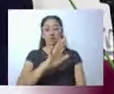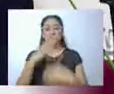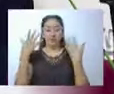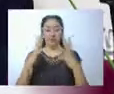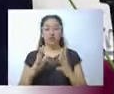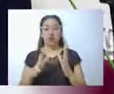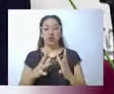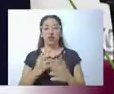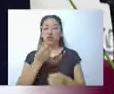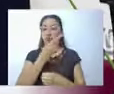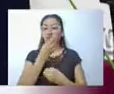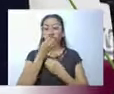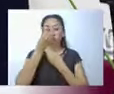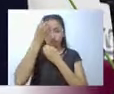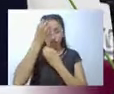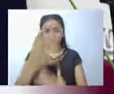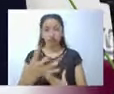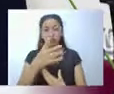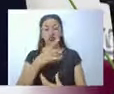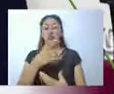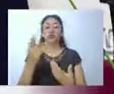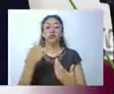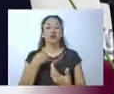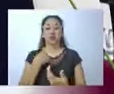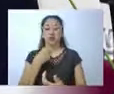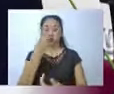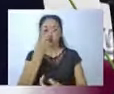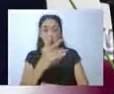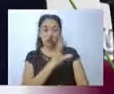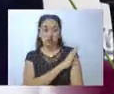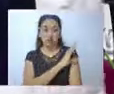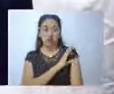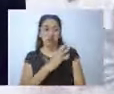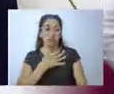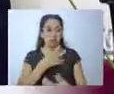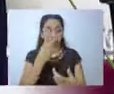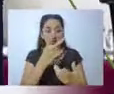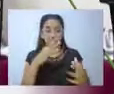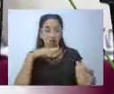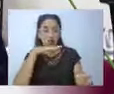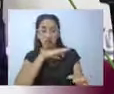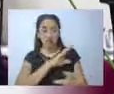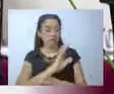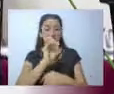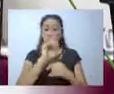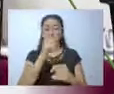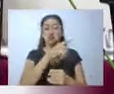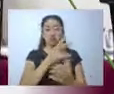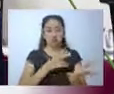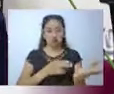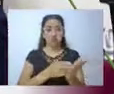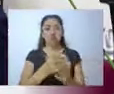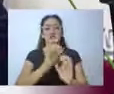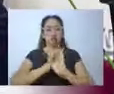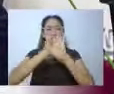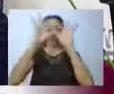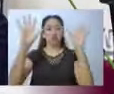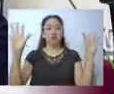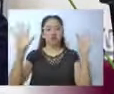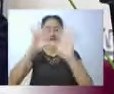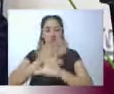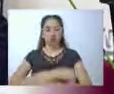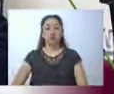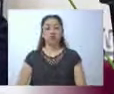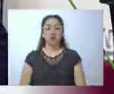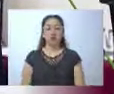ha evidenciado ningún hecho que sea irregular, al contrario, ha visto que el tema es transparente. Y al respecto, creo